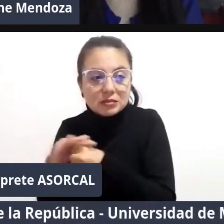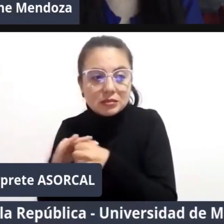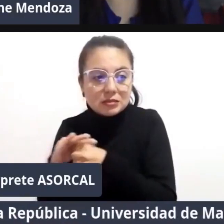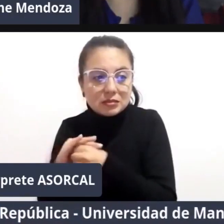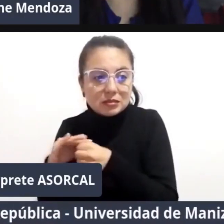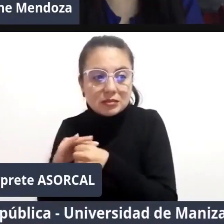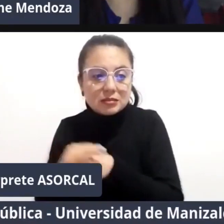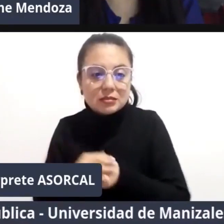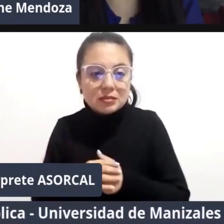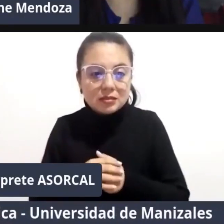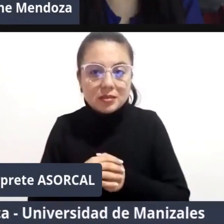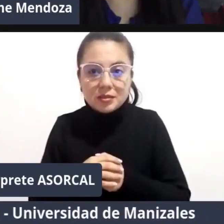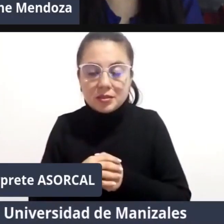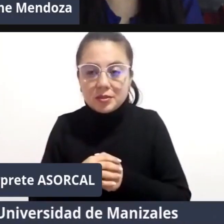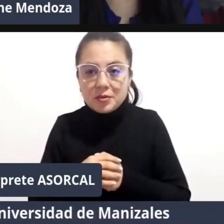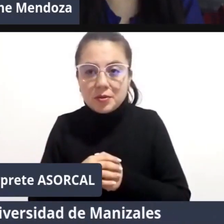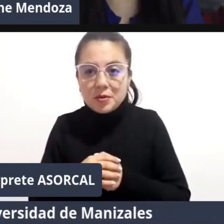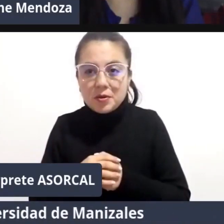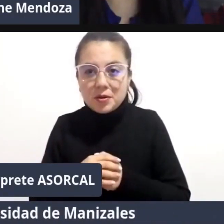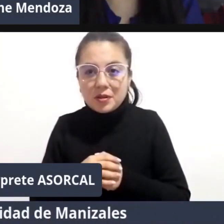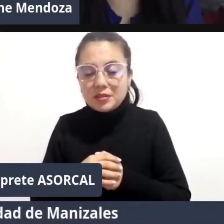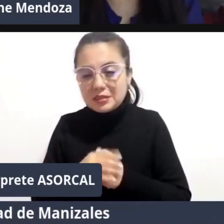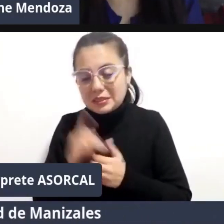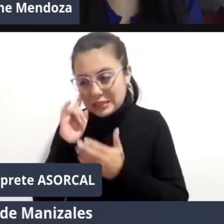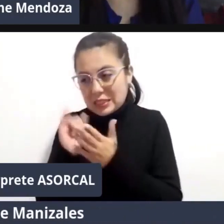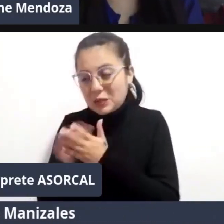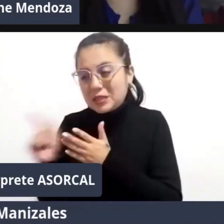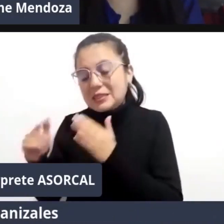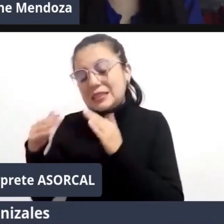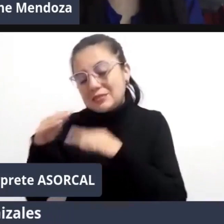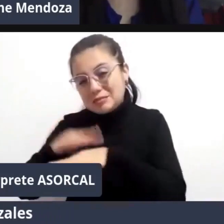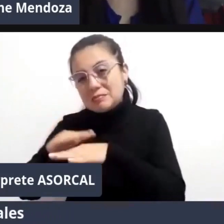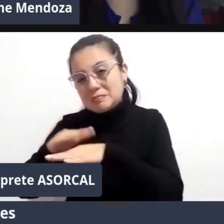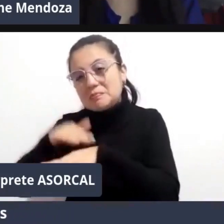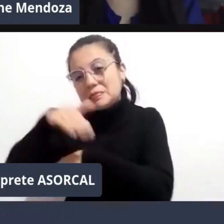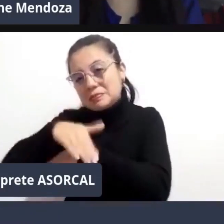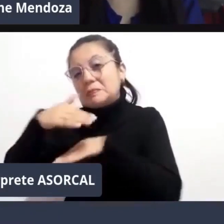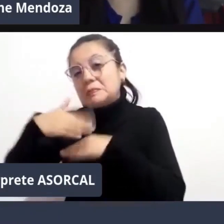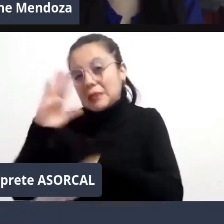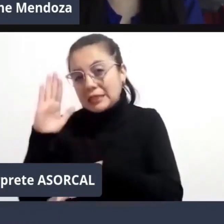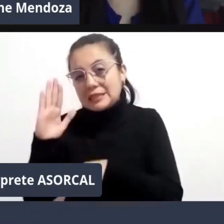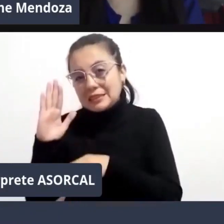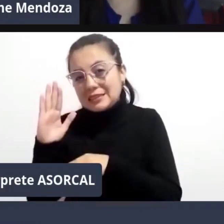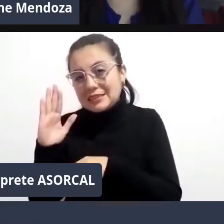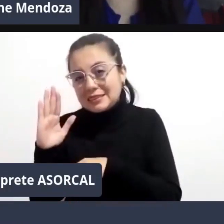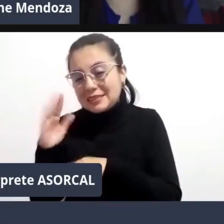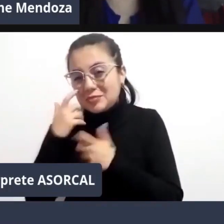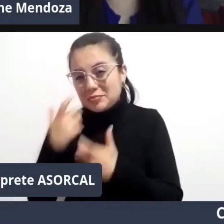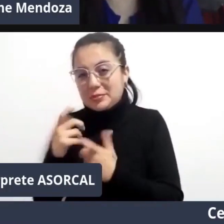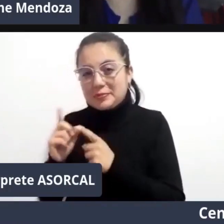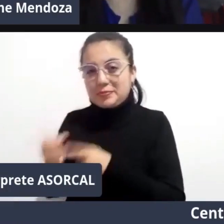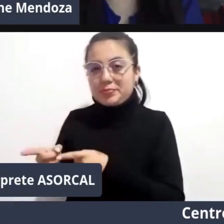como una de las causas más importantes. Yo no sabría decirles con